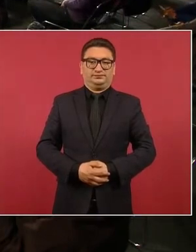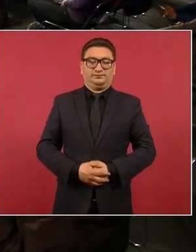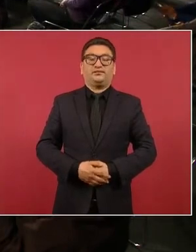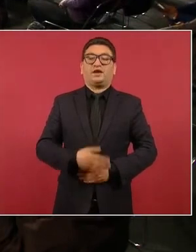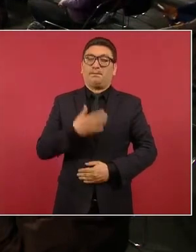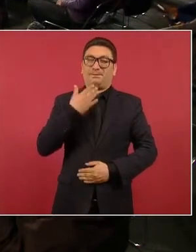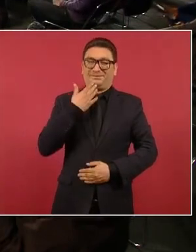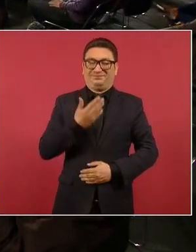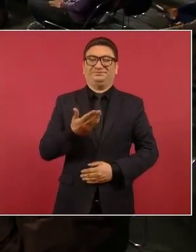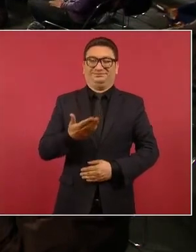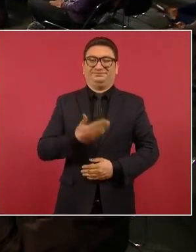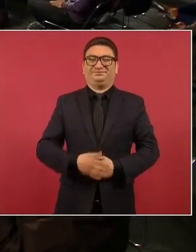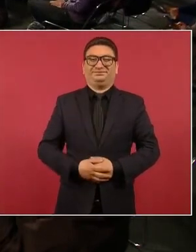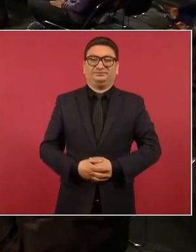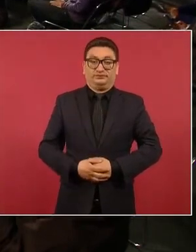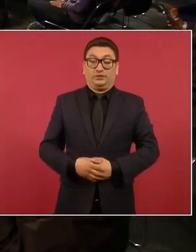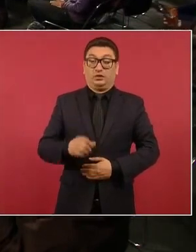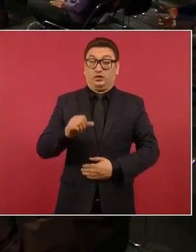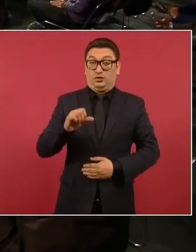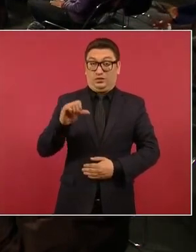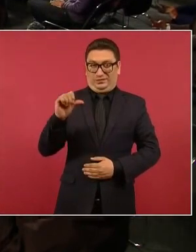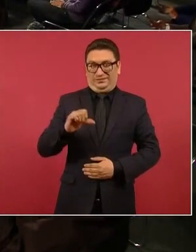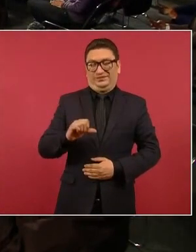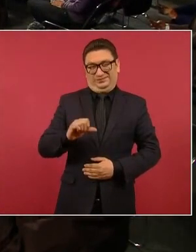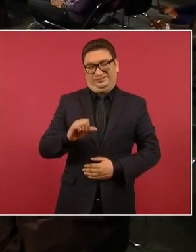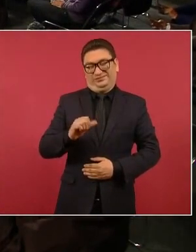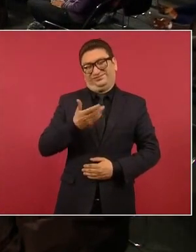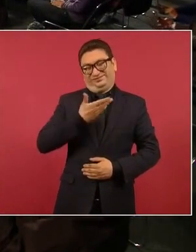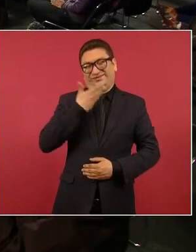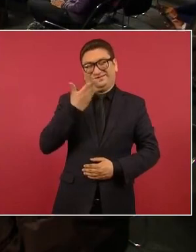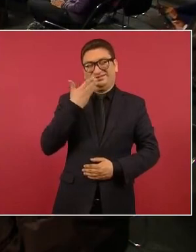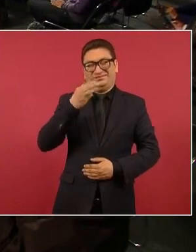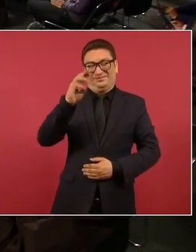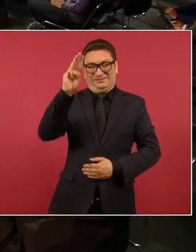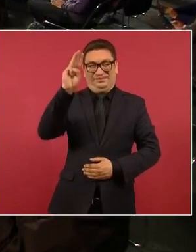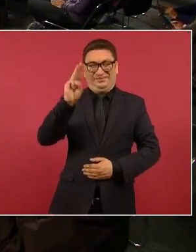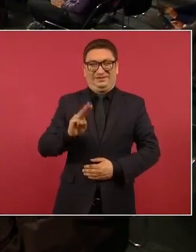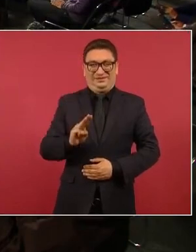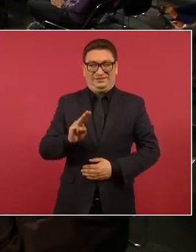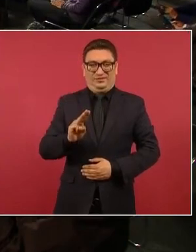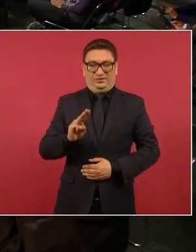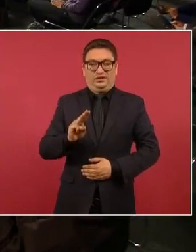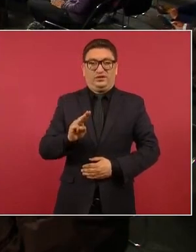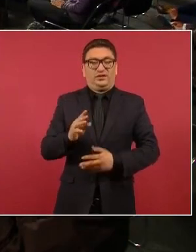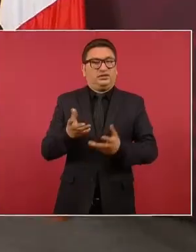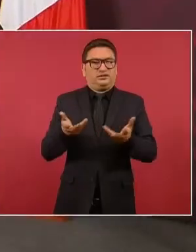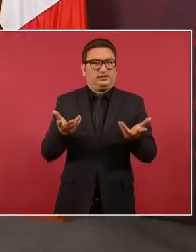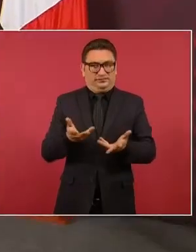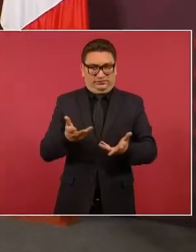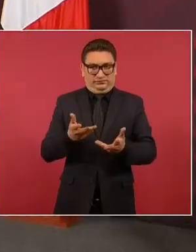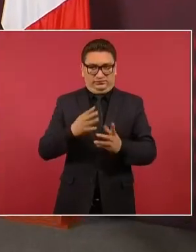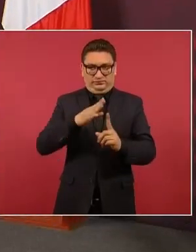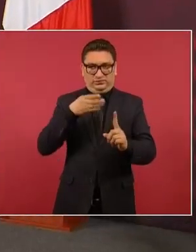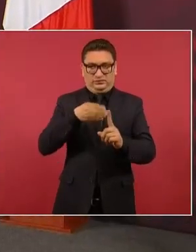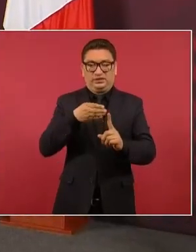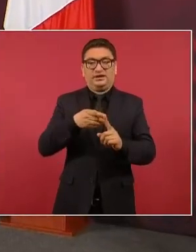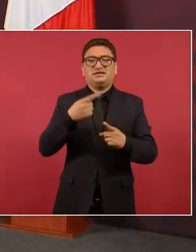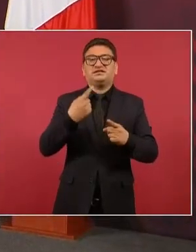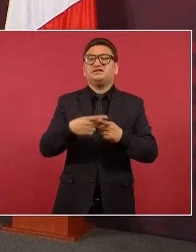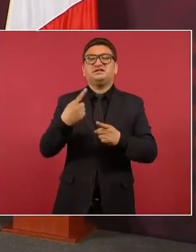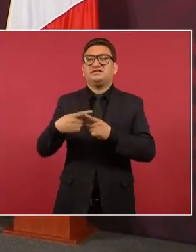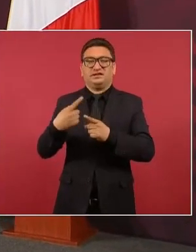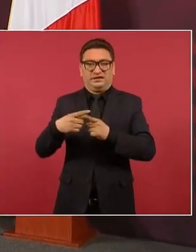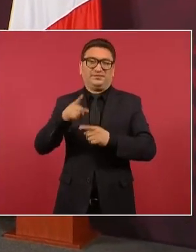Muy bien. Hoy, como todos los miércoles, vamos a la sección de quién es quién en